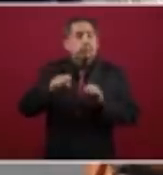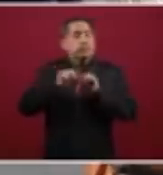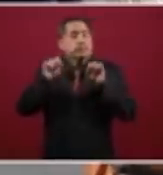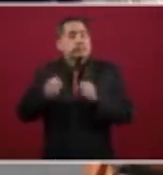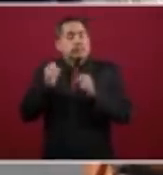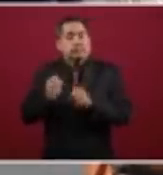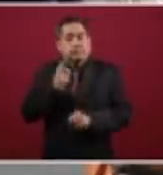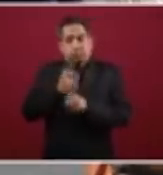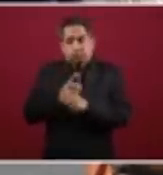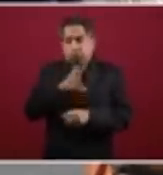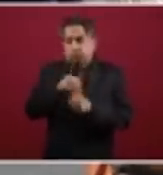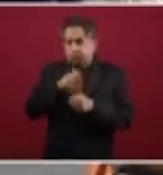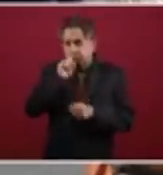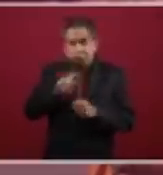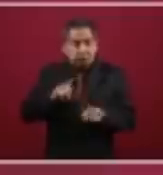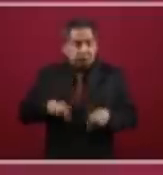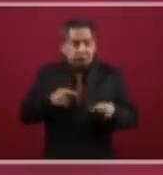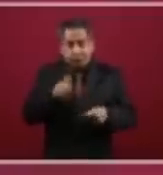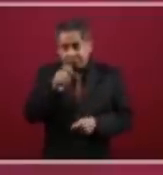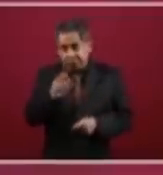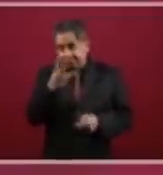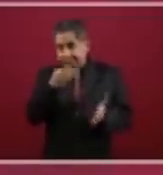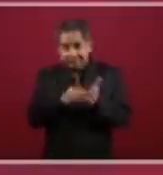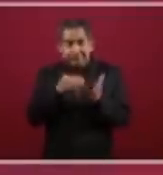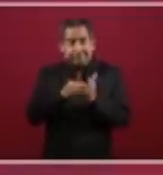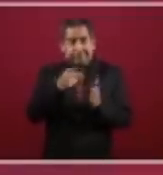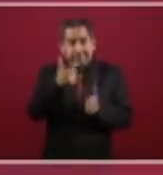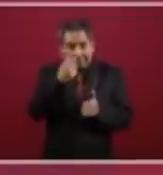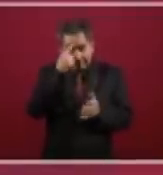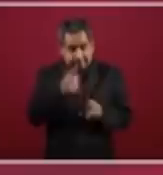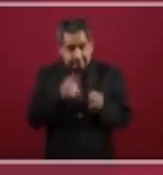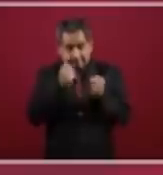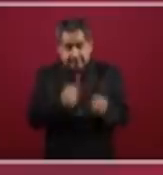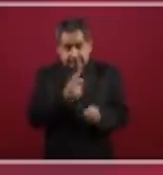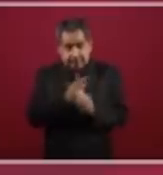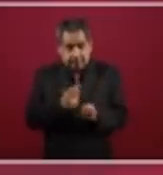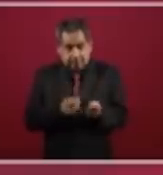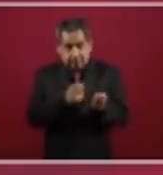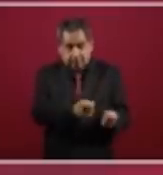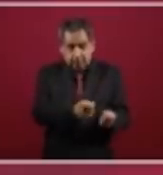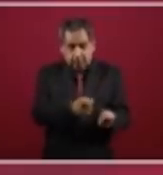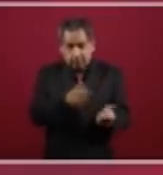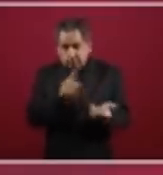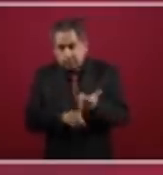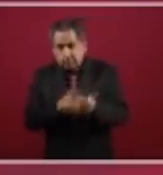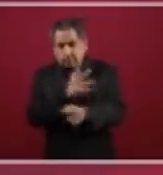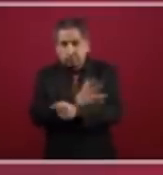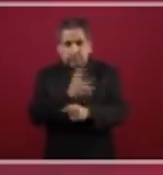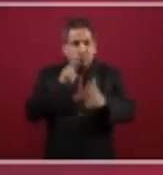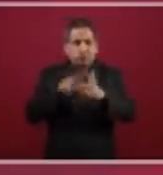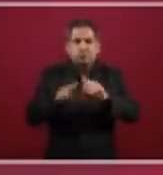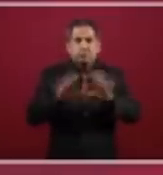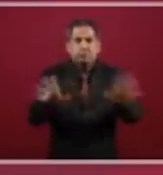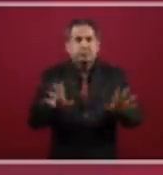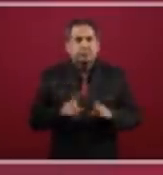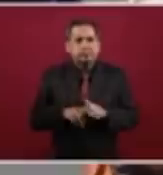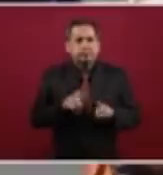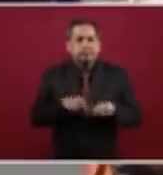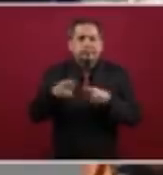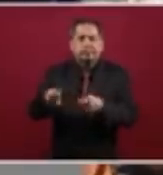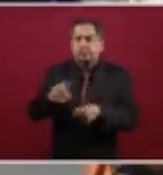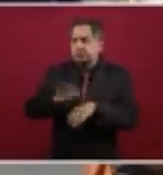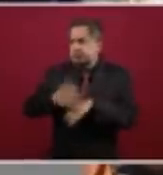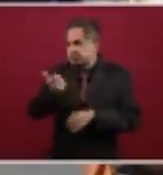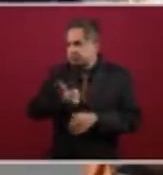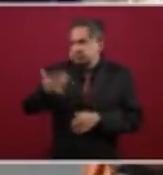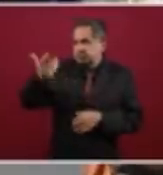Seguridad incluso entregó 23 mil millones de pesos para seguridad, pero hay falta de transparencia y se privilegia a proveedores con